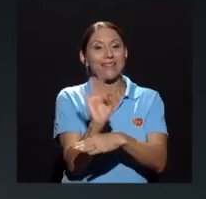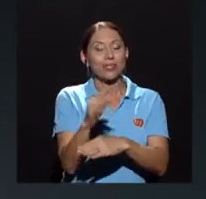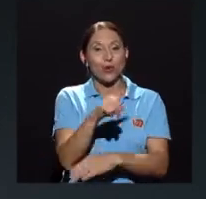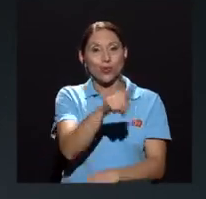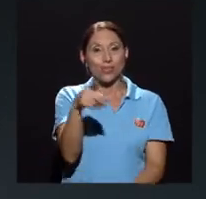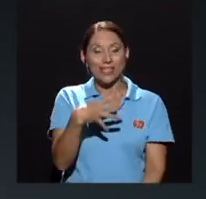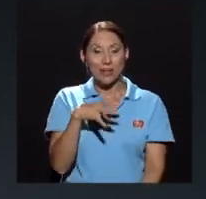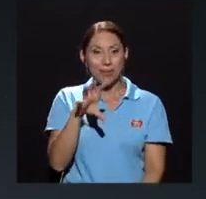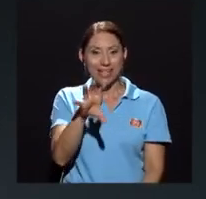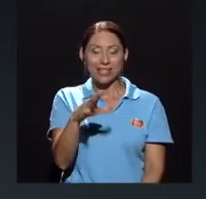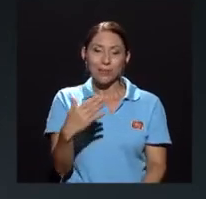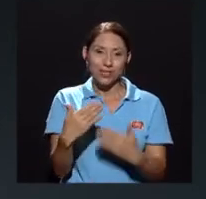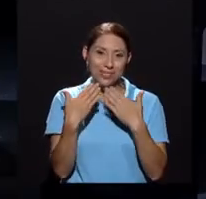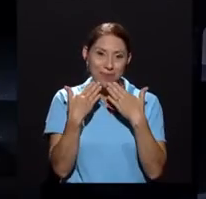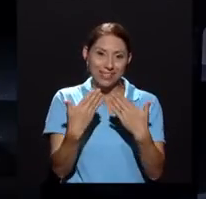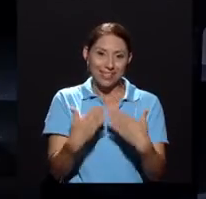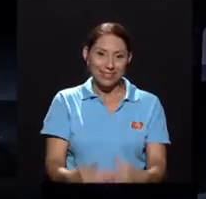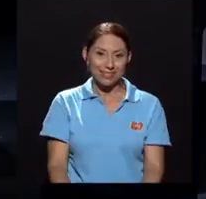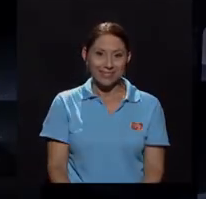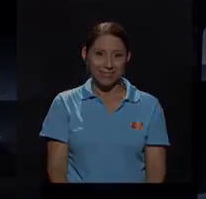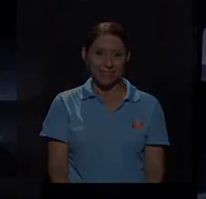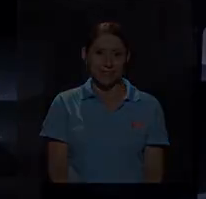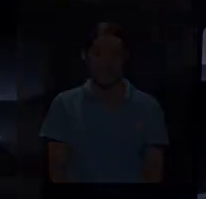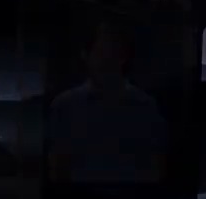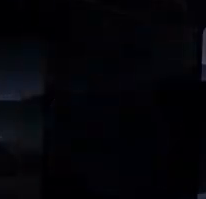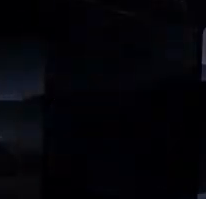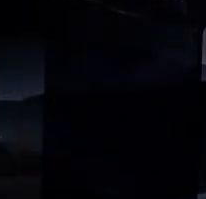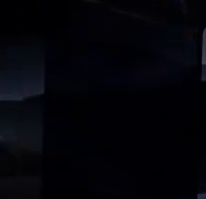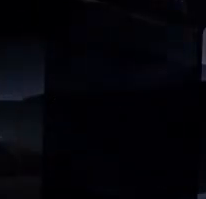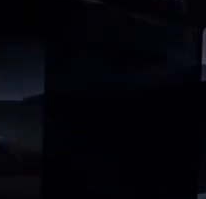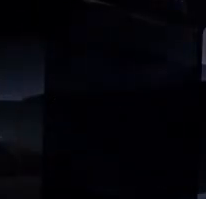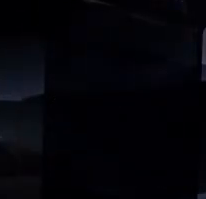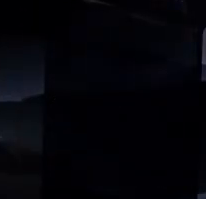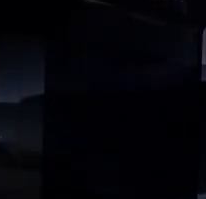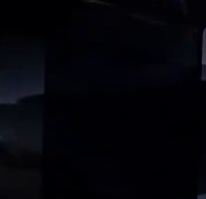merecen muchísimas gracias y